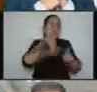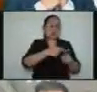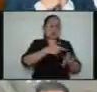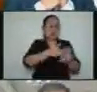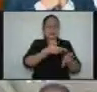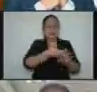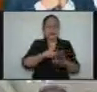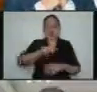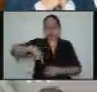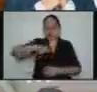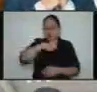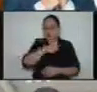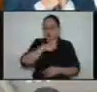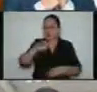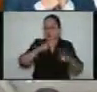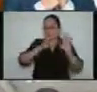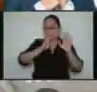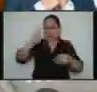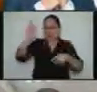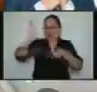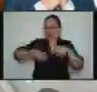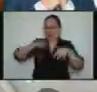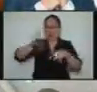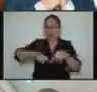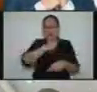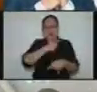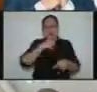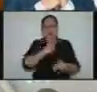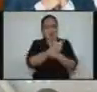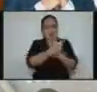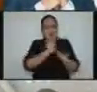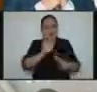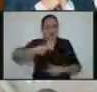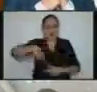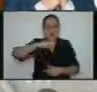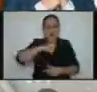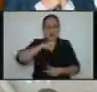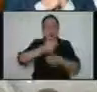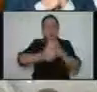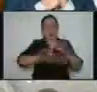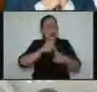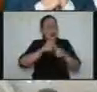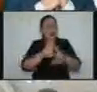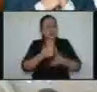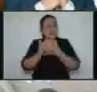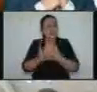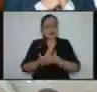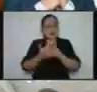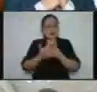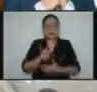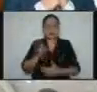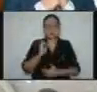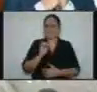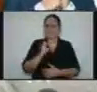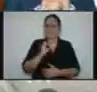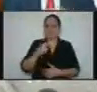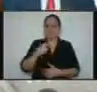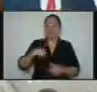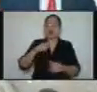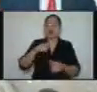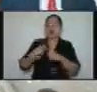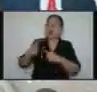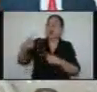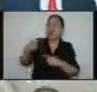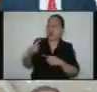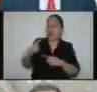liberarnos inmediatamente. Ya no podemos esperar más. Y bueno, lo hemos hecho en varios asuntos, hablar de